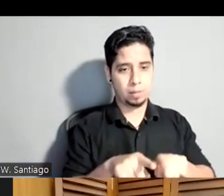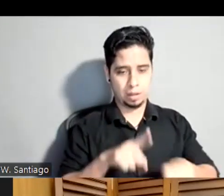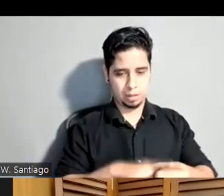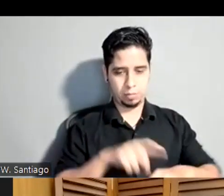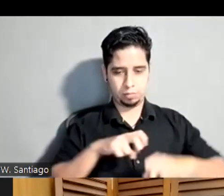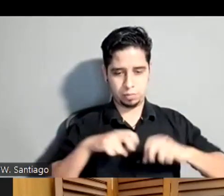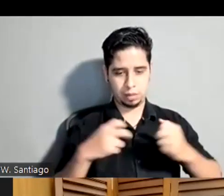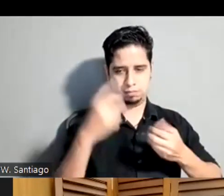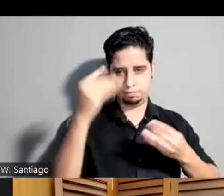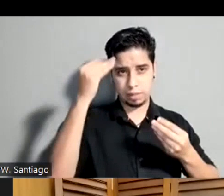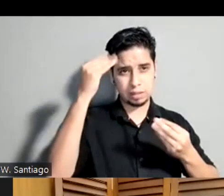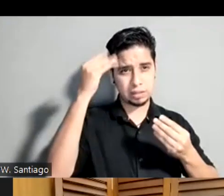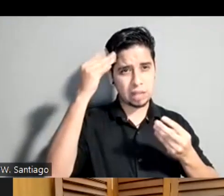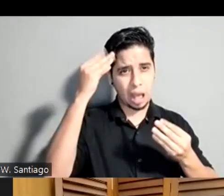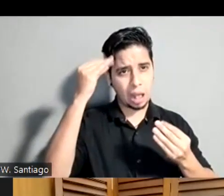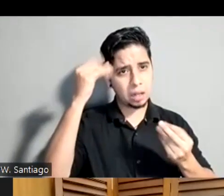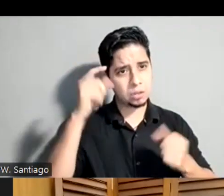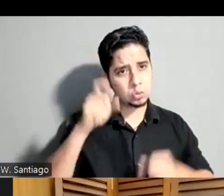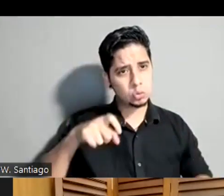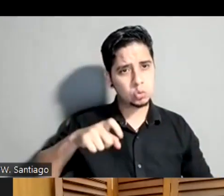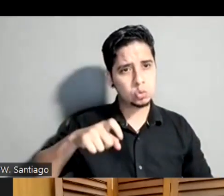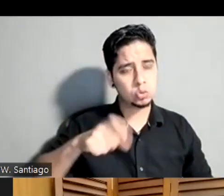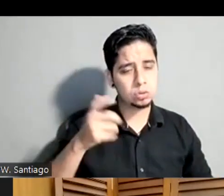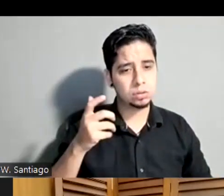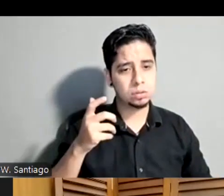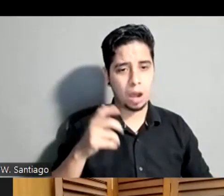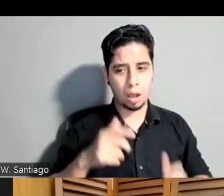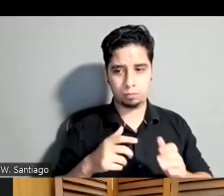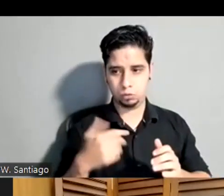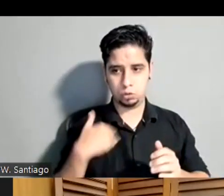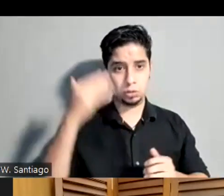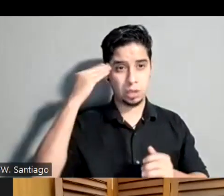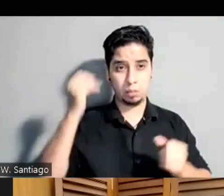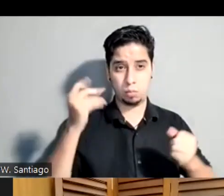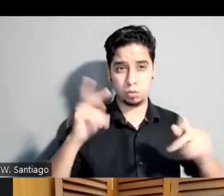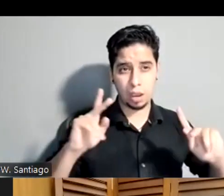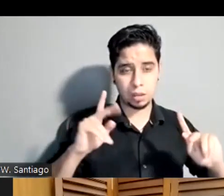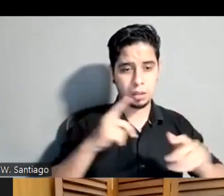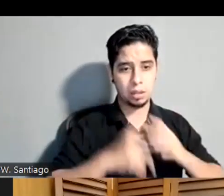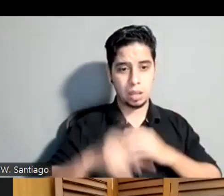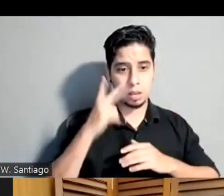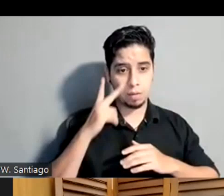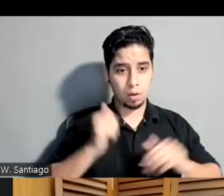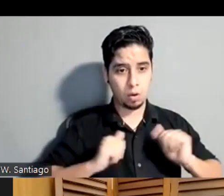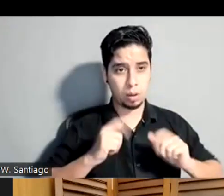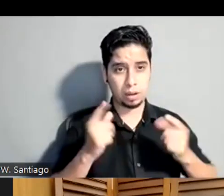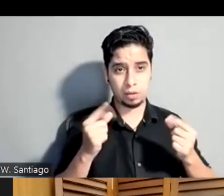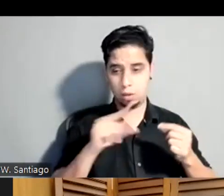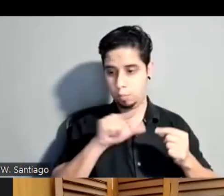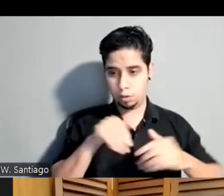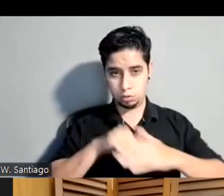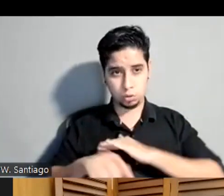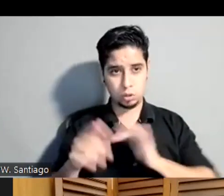Entonces, tenemos que pensar. Yo sé de mucha gente que después de ver la pieza se puso a buscar información en